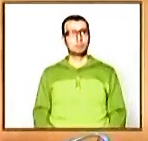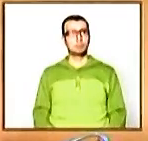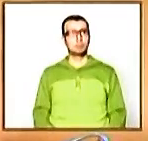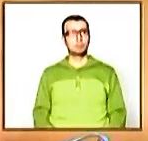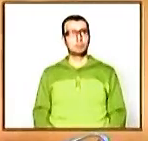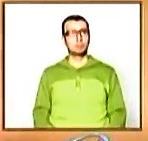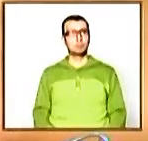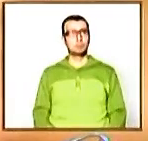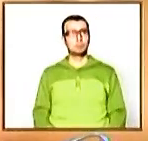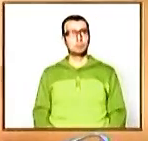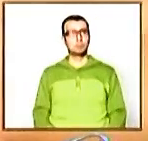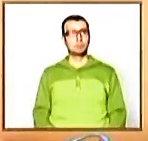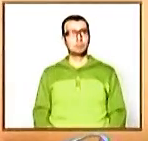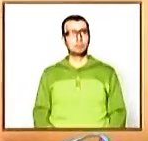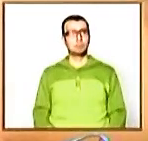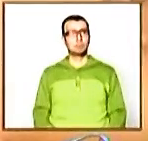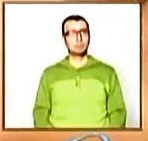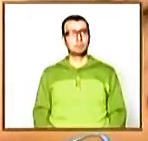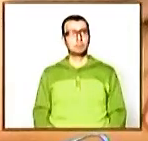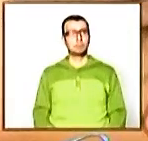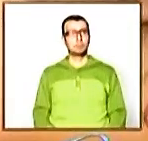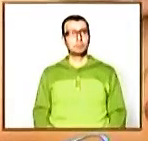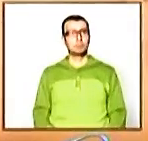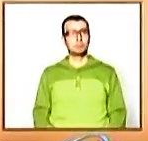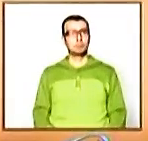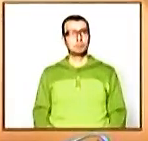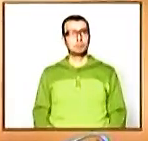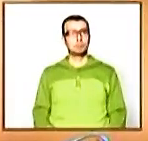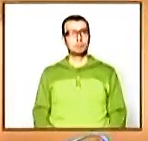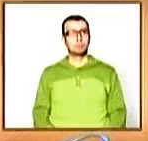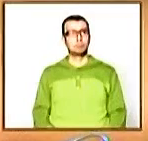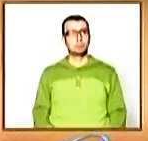exhala. Muy bien.